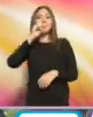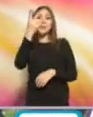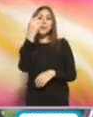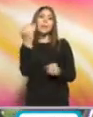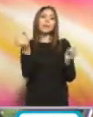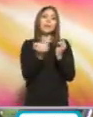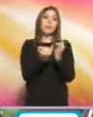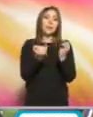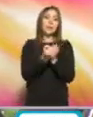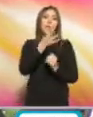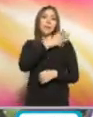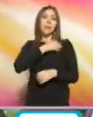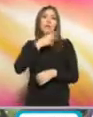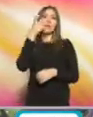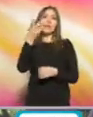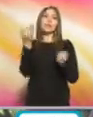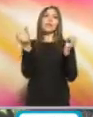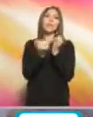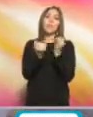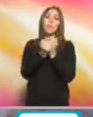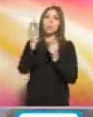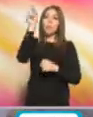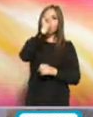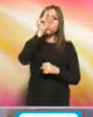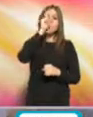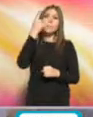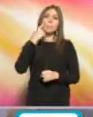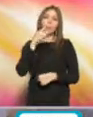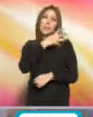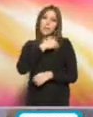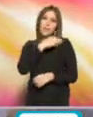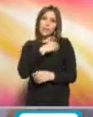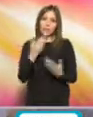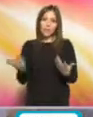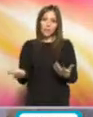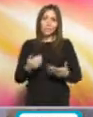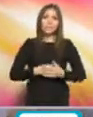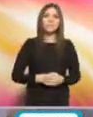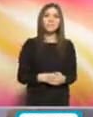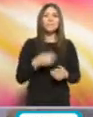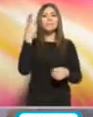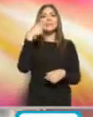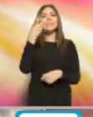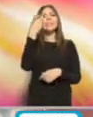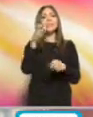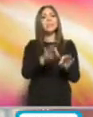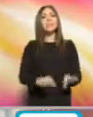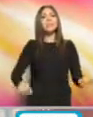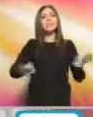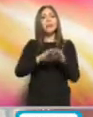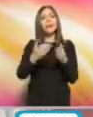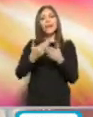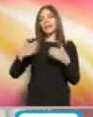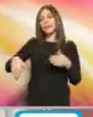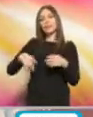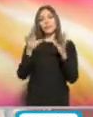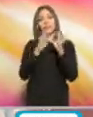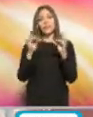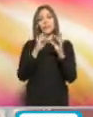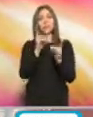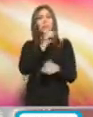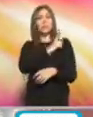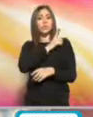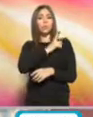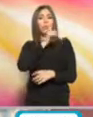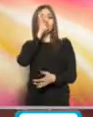porque esto también son tips para los hijos. Más bien, ¿verdad? Más bien. Exacto, bueno, qué importante esto que nos mencionabas, que no solamente se le